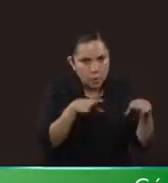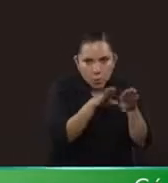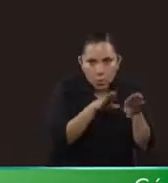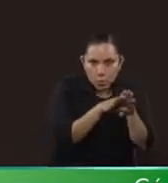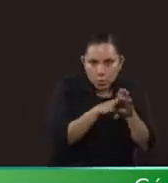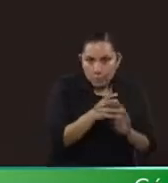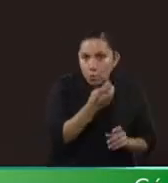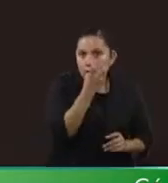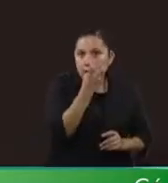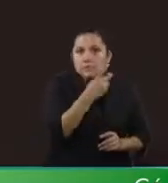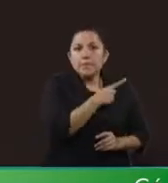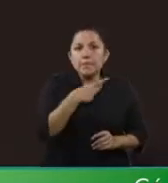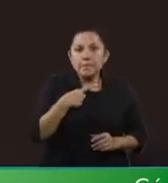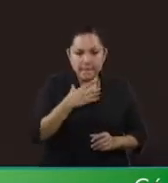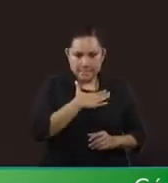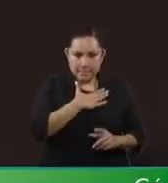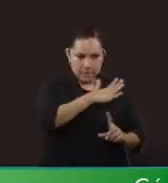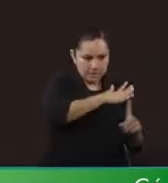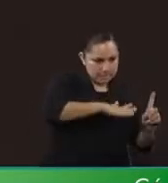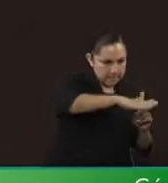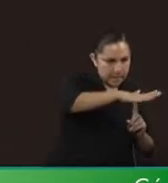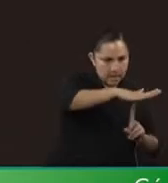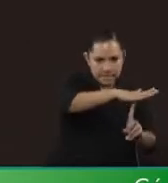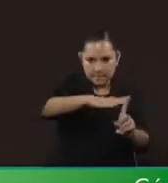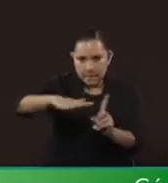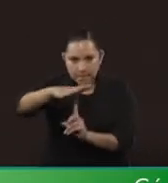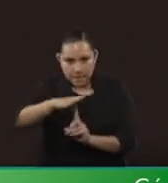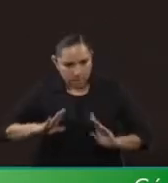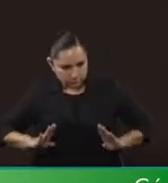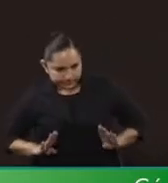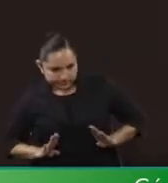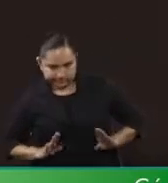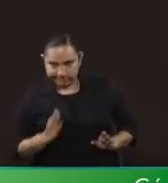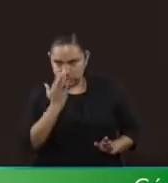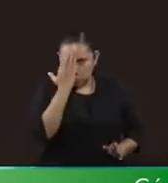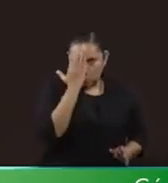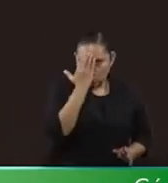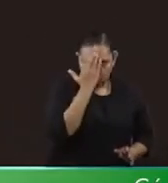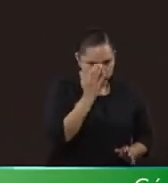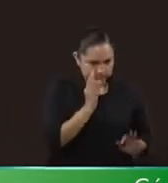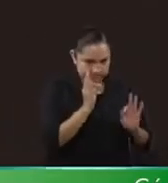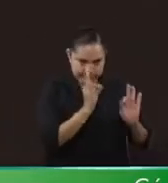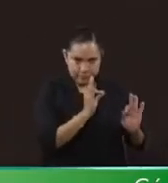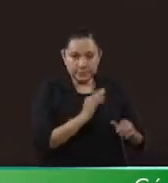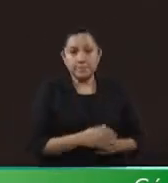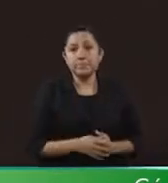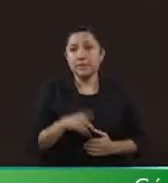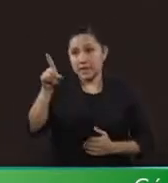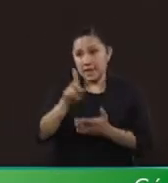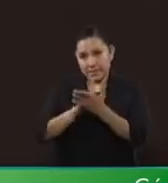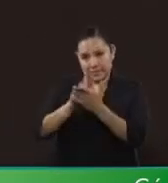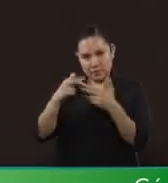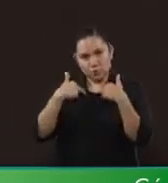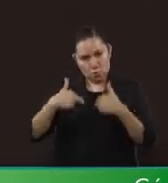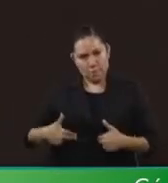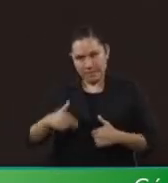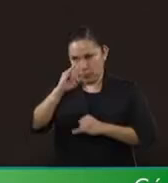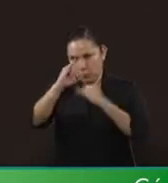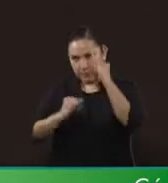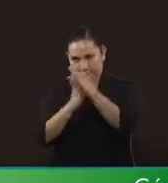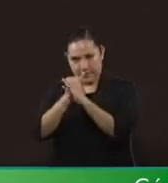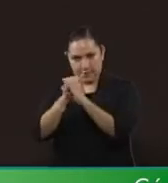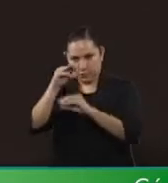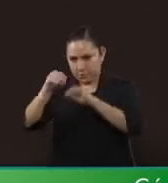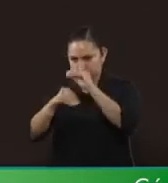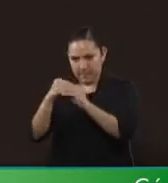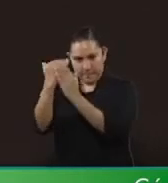demarcaciones. Según diversos reportes de organizaciones internacionales de derechos humanos, la intervención de las